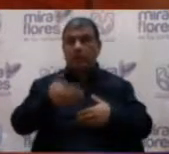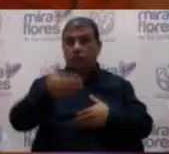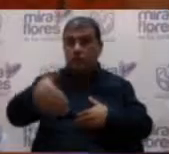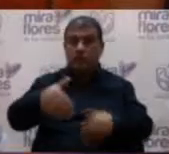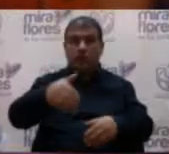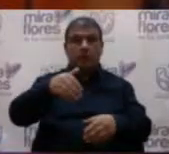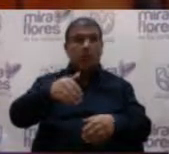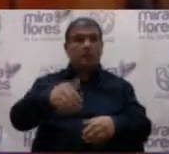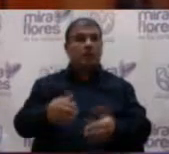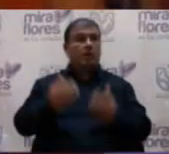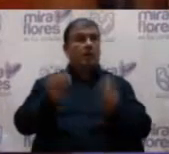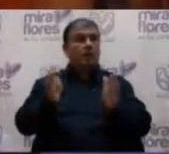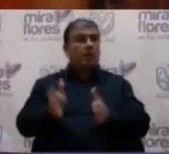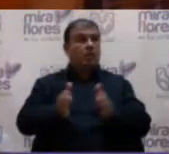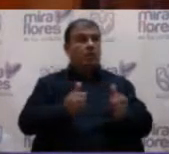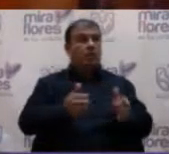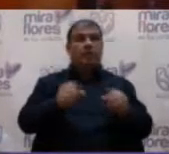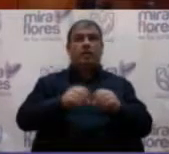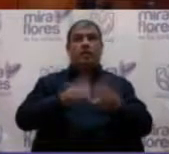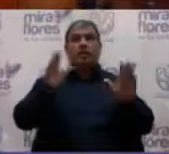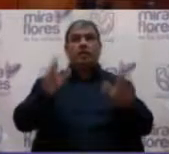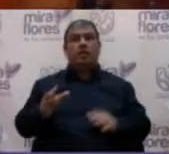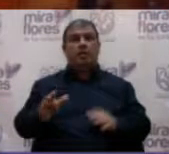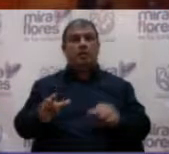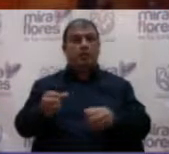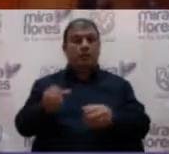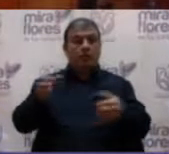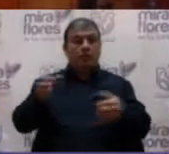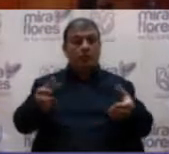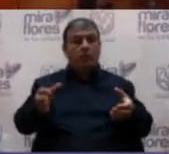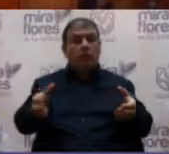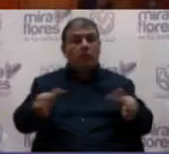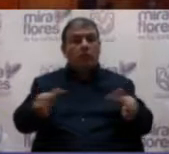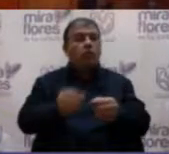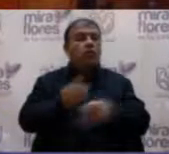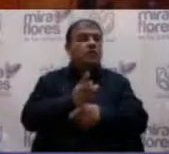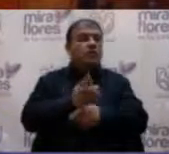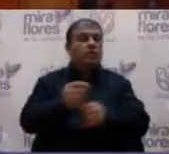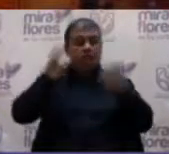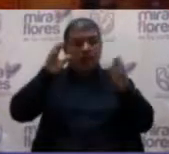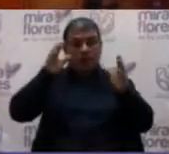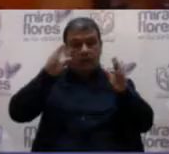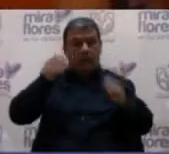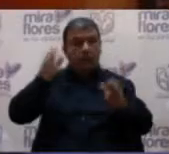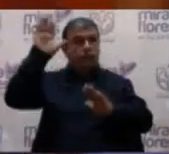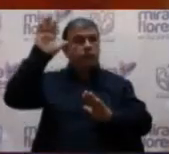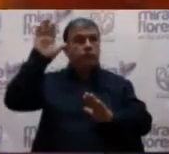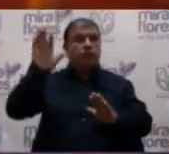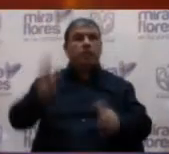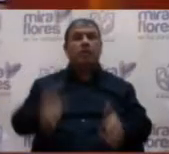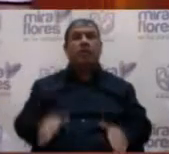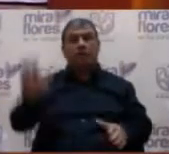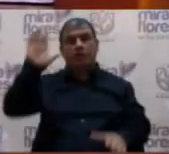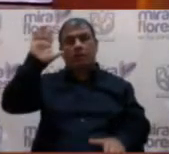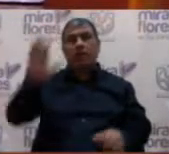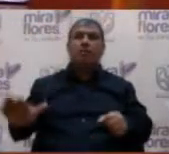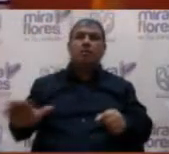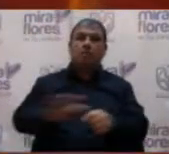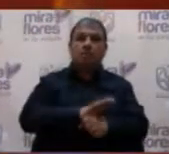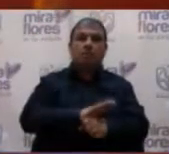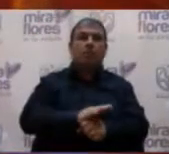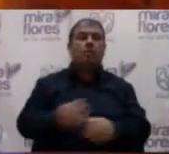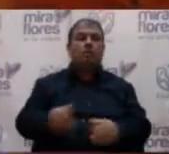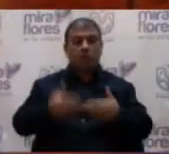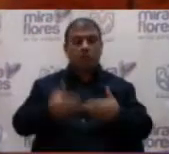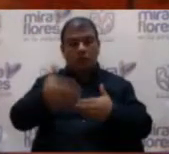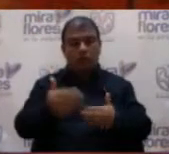proceder a pasar esto a la orden del día. Aquellos miembros del Consejo que estén a favor, si no se expresan un señal de conformidad, pasa a orden del